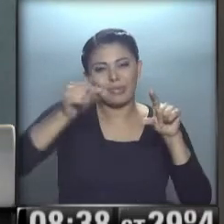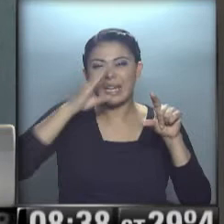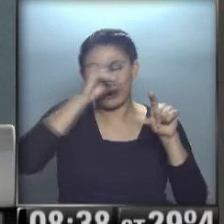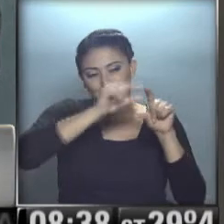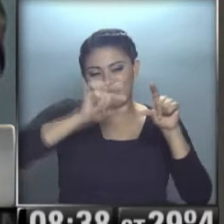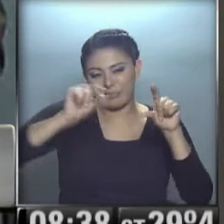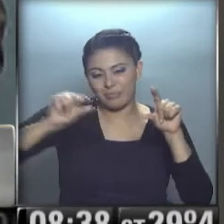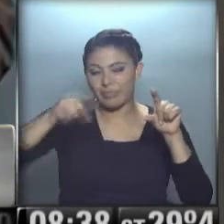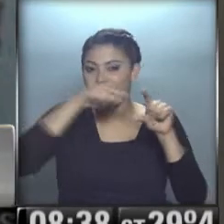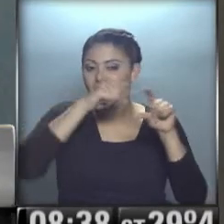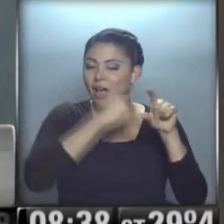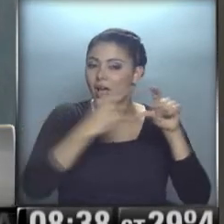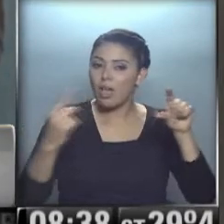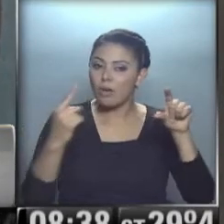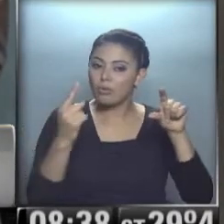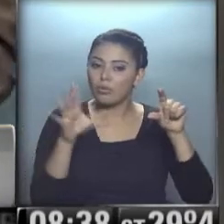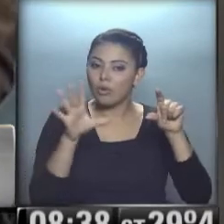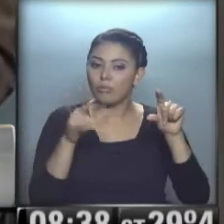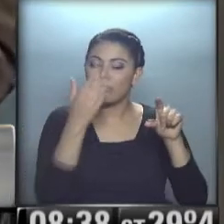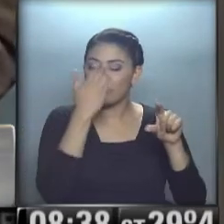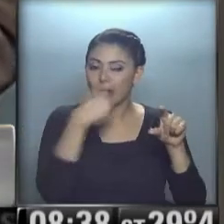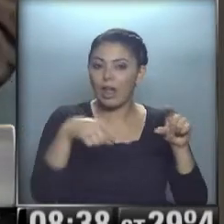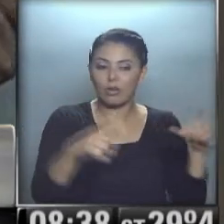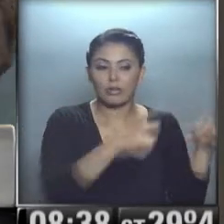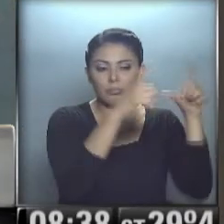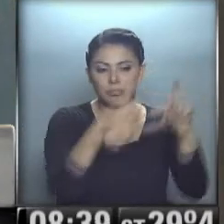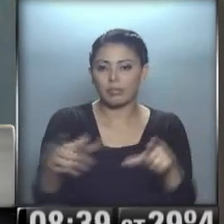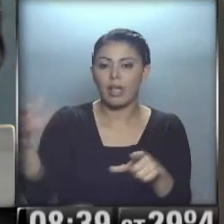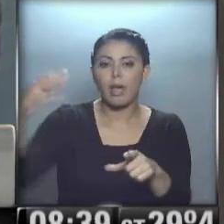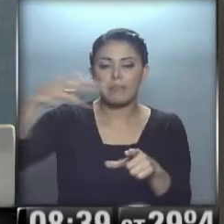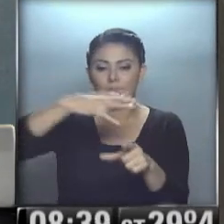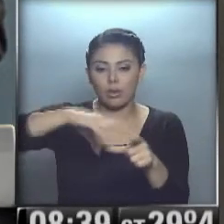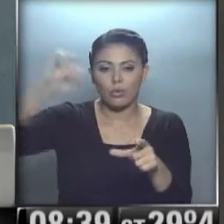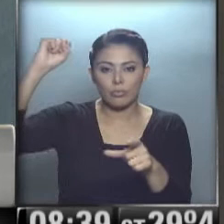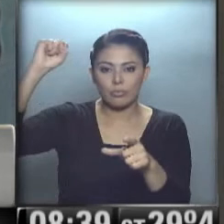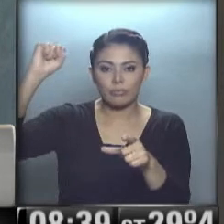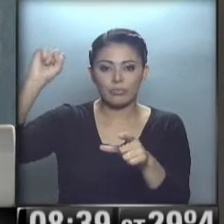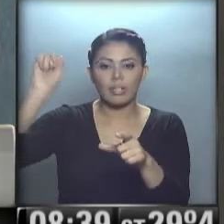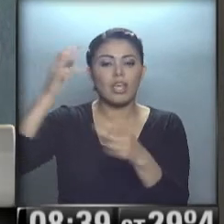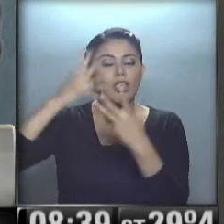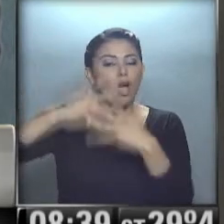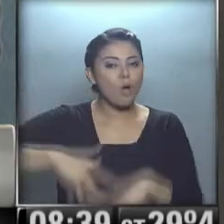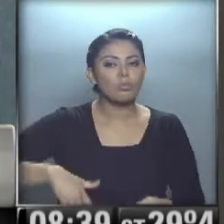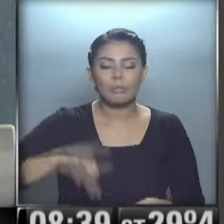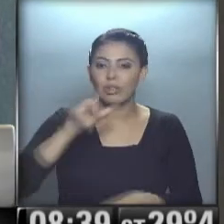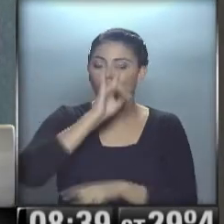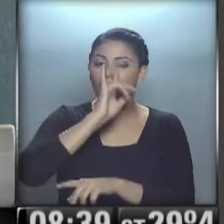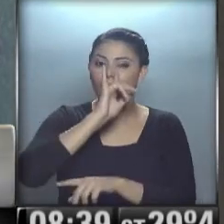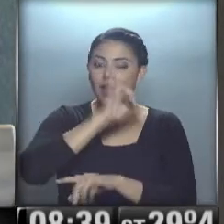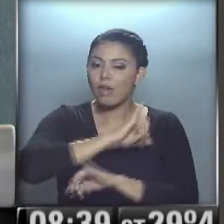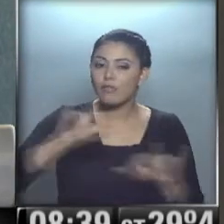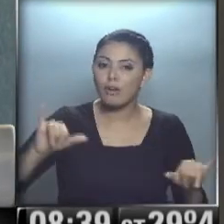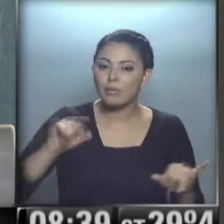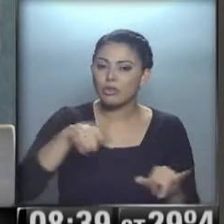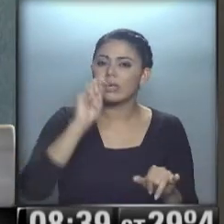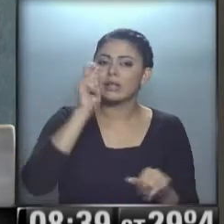un sistema, toma el producto, lo pasa en el código de barra, va a la caja y automáticamente es una información de